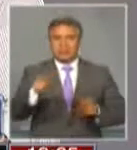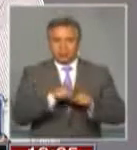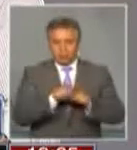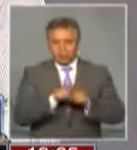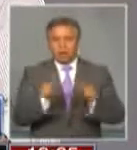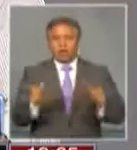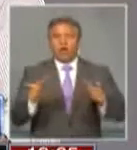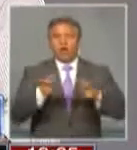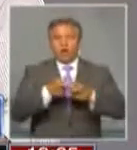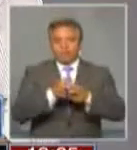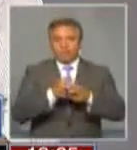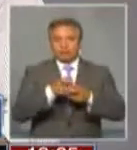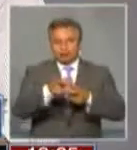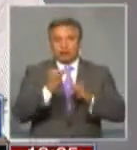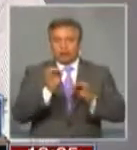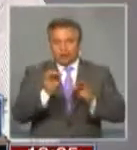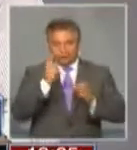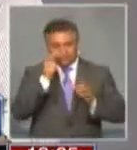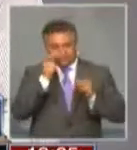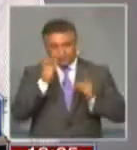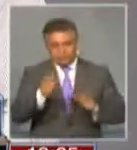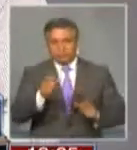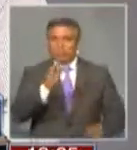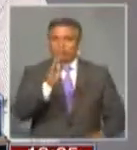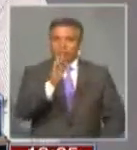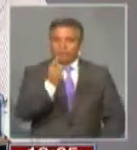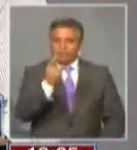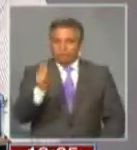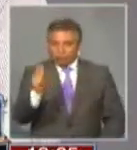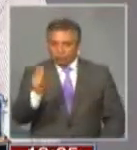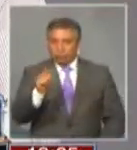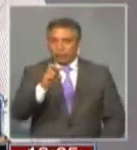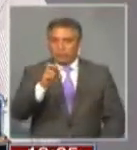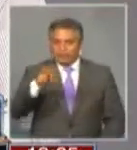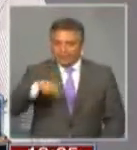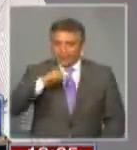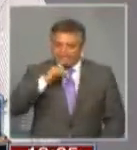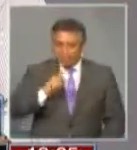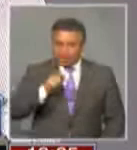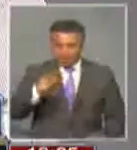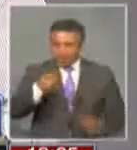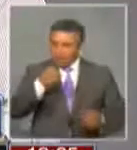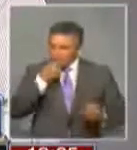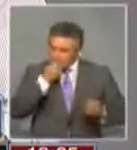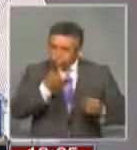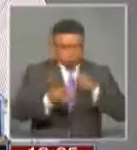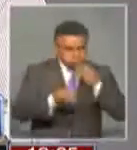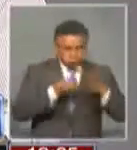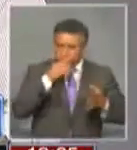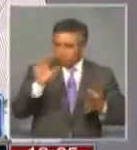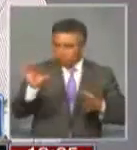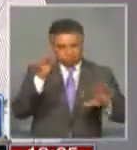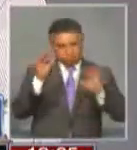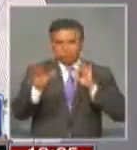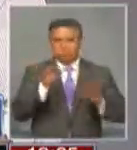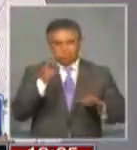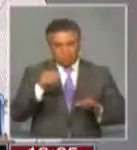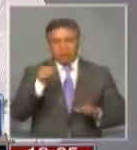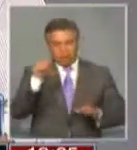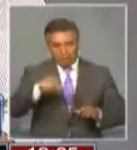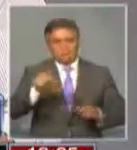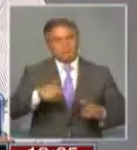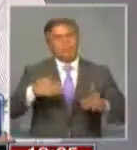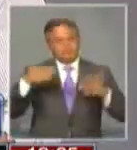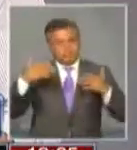investigadora de este caso, ¿cierto? FUT Penta, y hay declaraciones de bastantes personeros que indican que esto